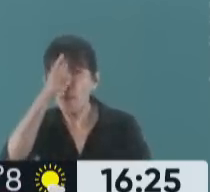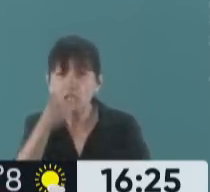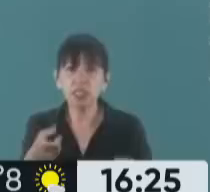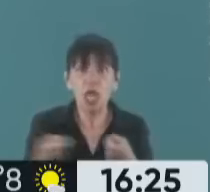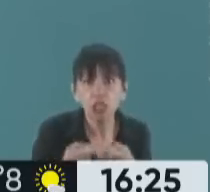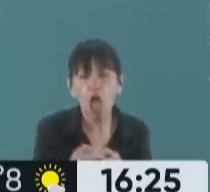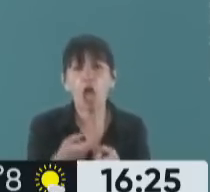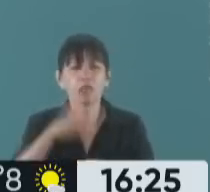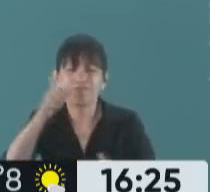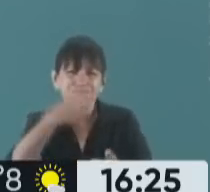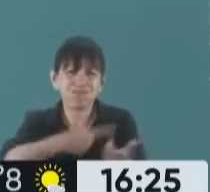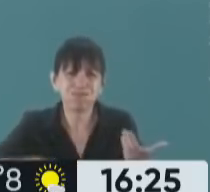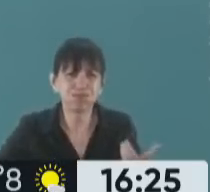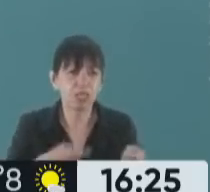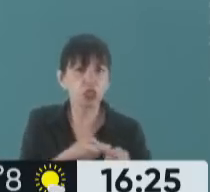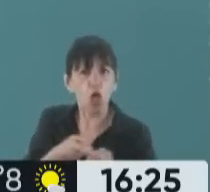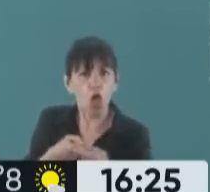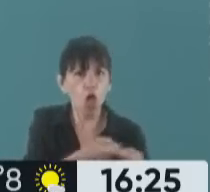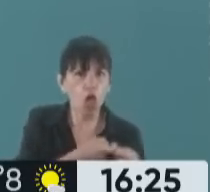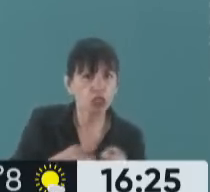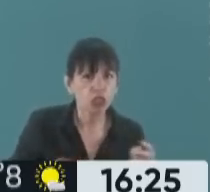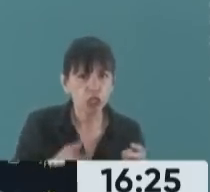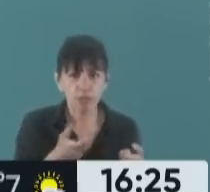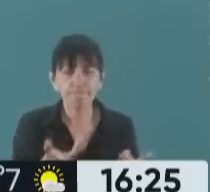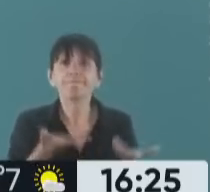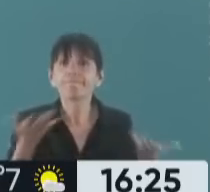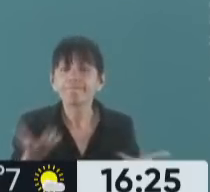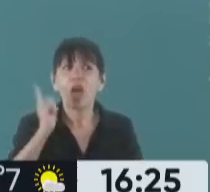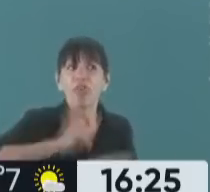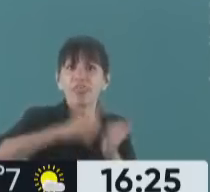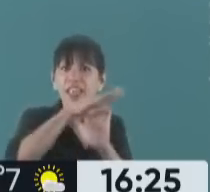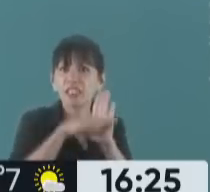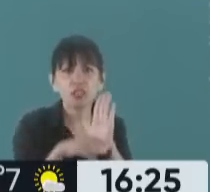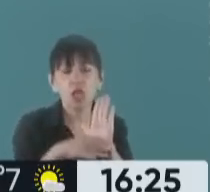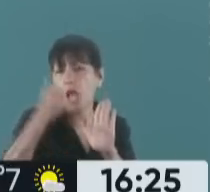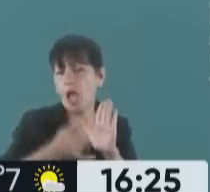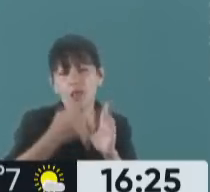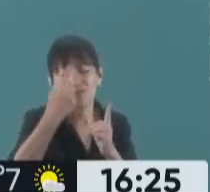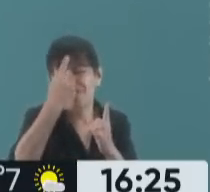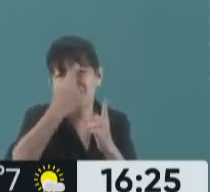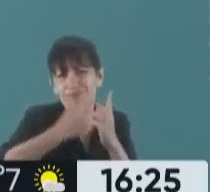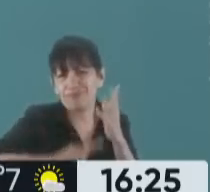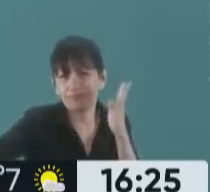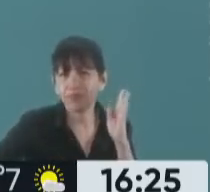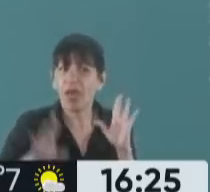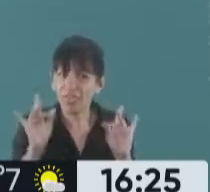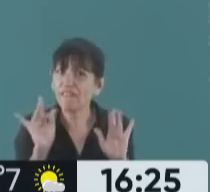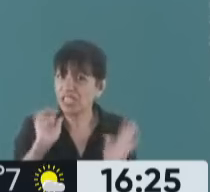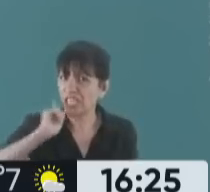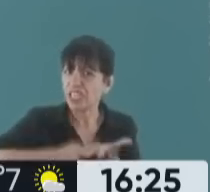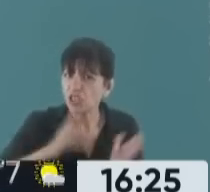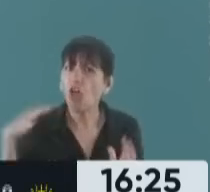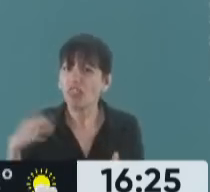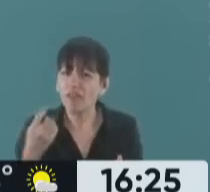y de Santa Fe. Y por lo tanto, todas las medidas que hay que tomar tienen una cantidad de variantes y son complicadas de tomar en ese sentido, digamos, ¿no? Porque tenés que